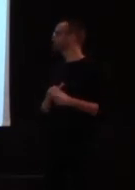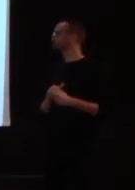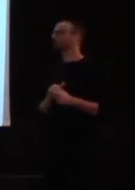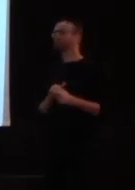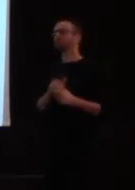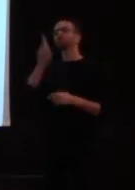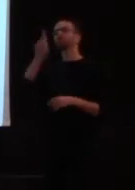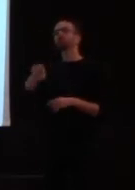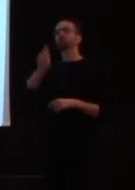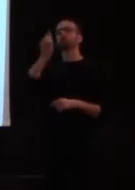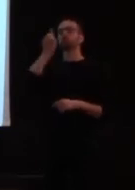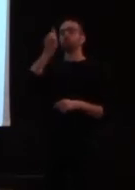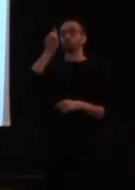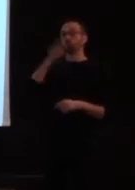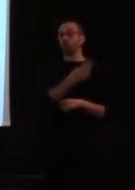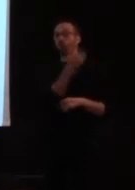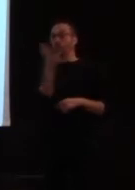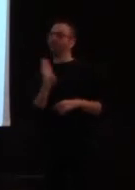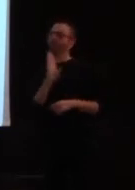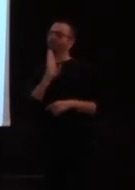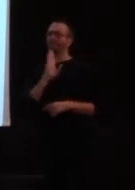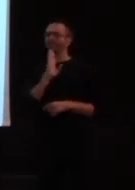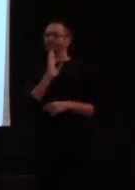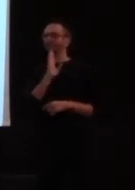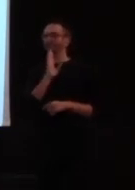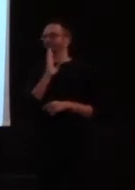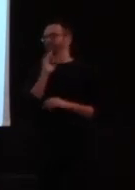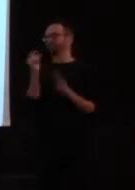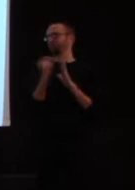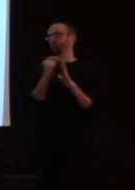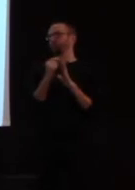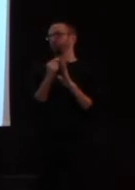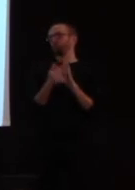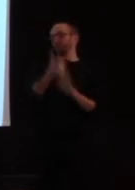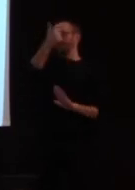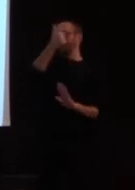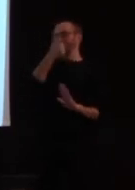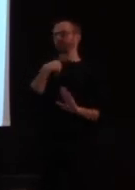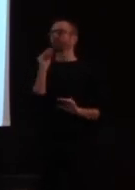preguntar a los profesores que habían ganado. Los ganadores, como saben,